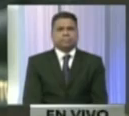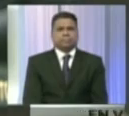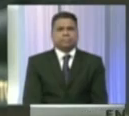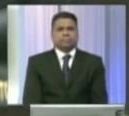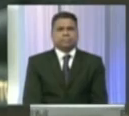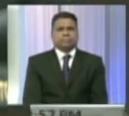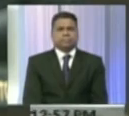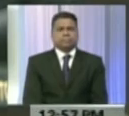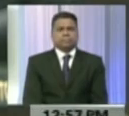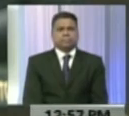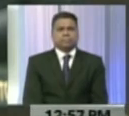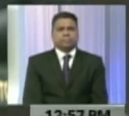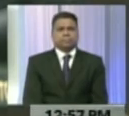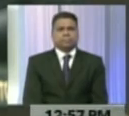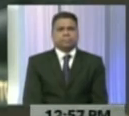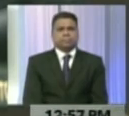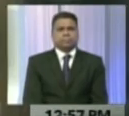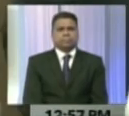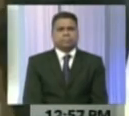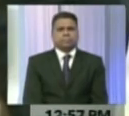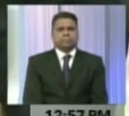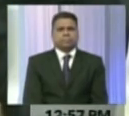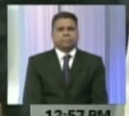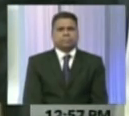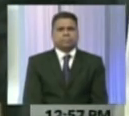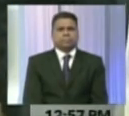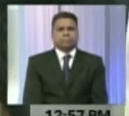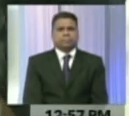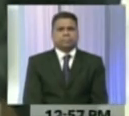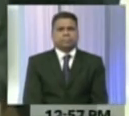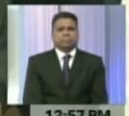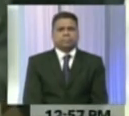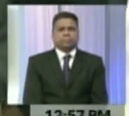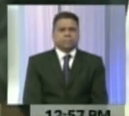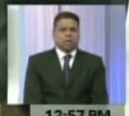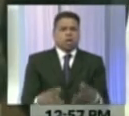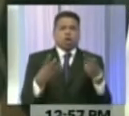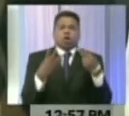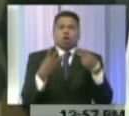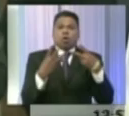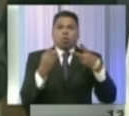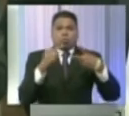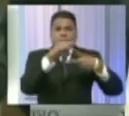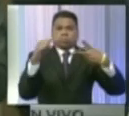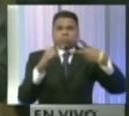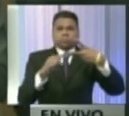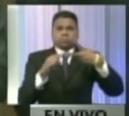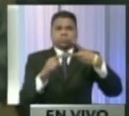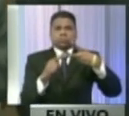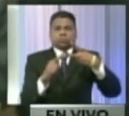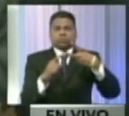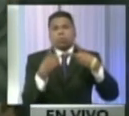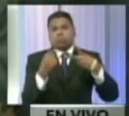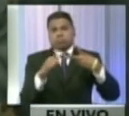A la unificación cambiaria. Bueno, sí, muchos economistas plantean que la salida es la unificación